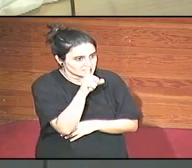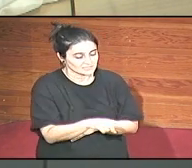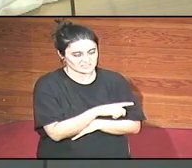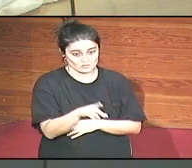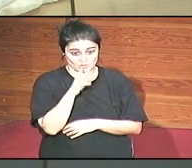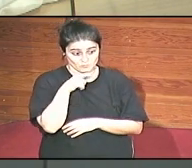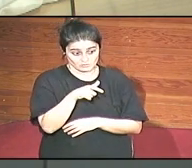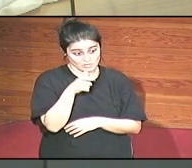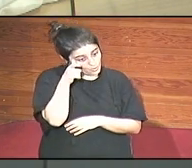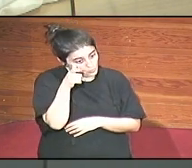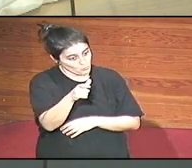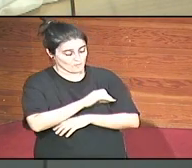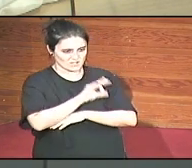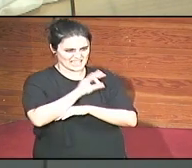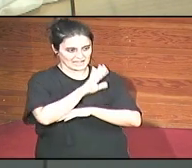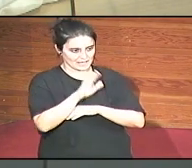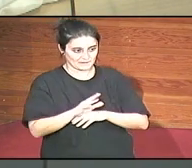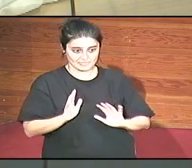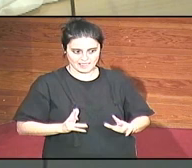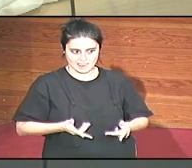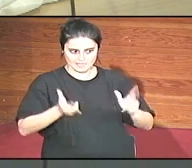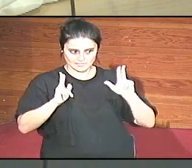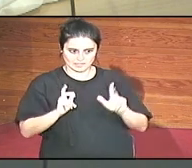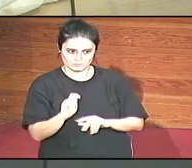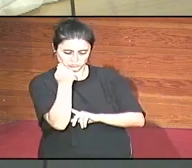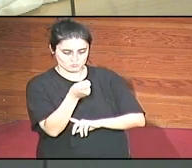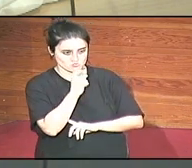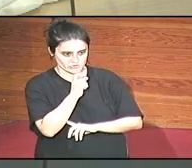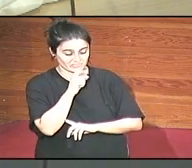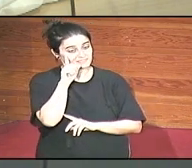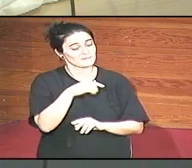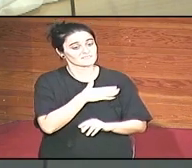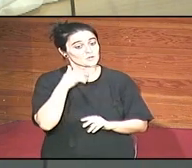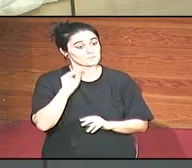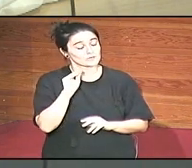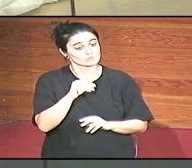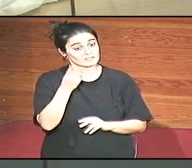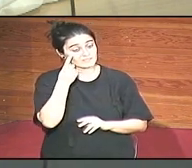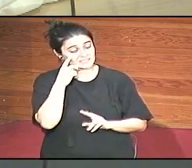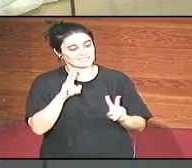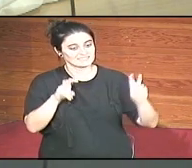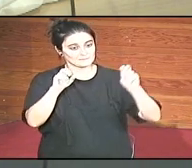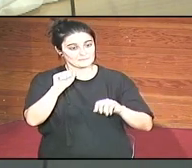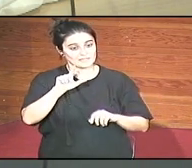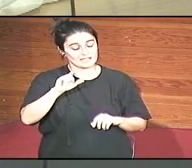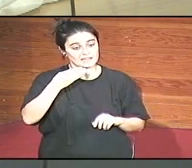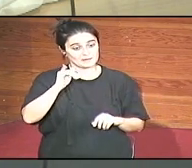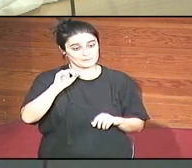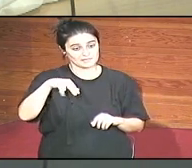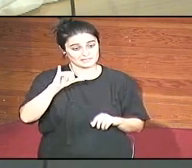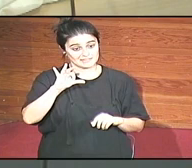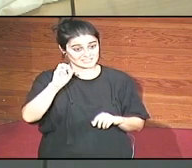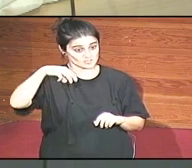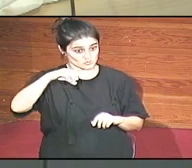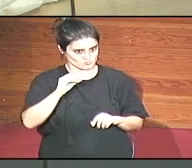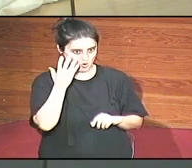conseguir su libertad y luego el tema del albinismo que cual por superstición algunos paiporta y sensibilización creo no cada vez